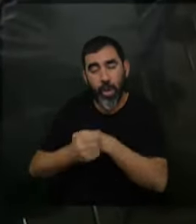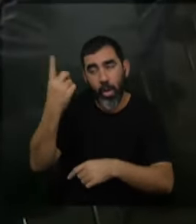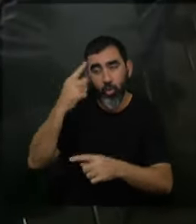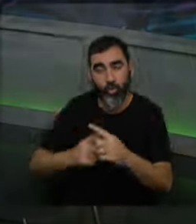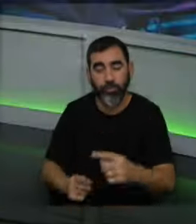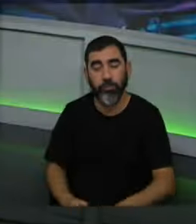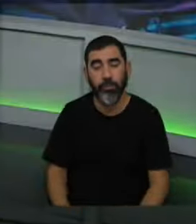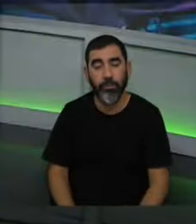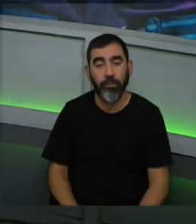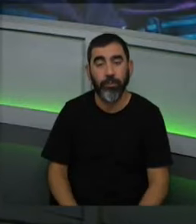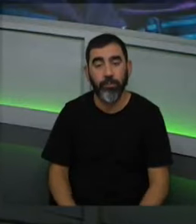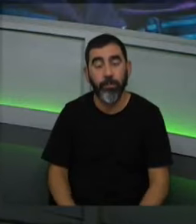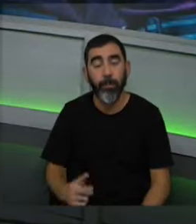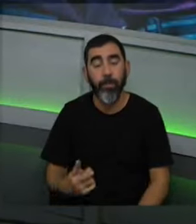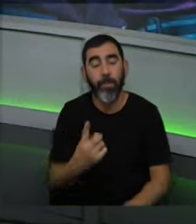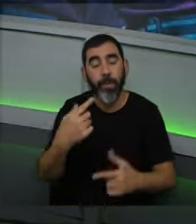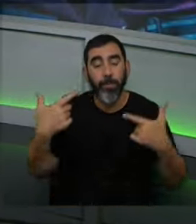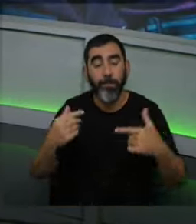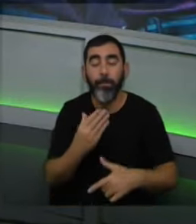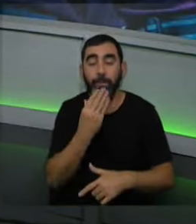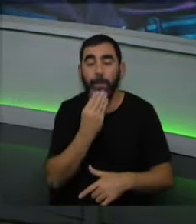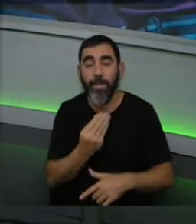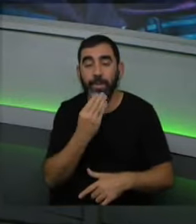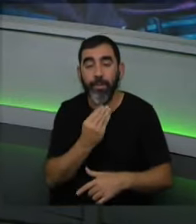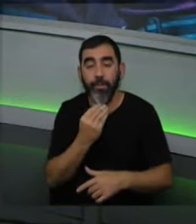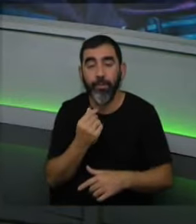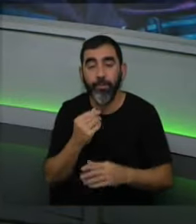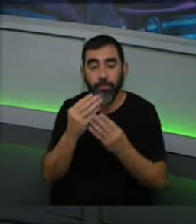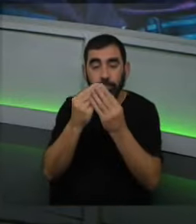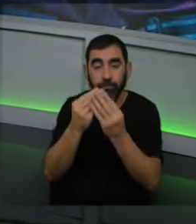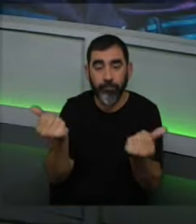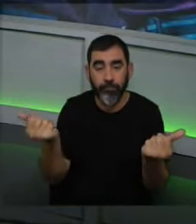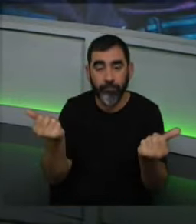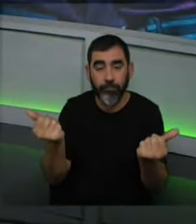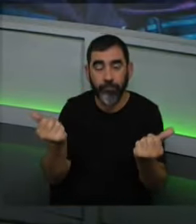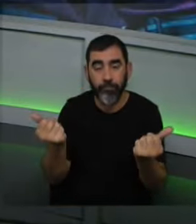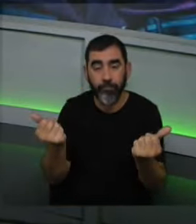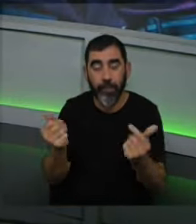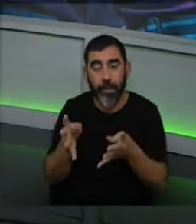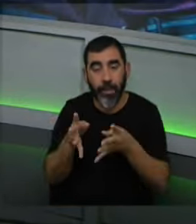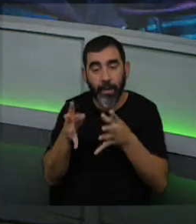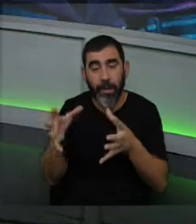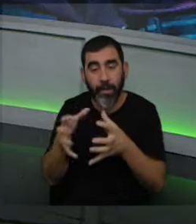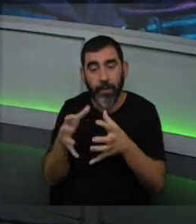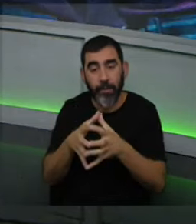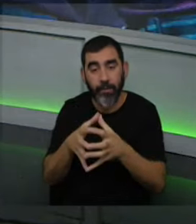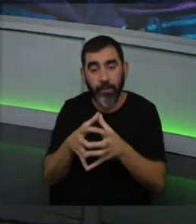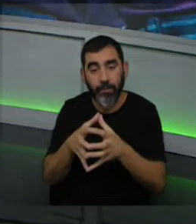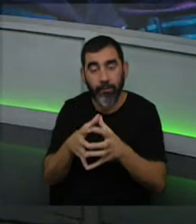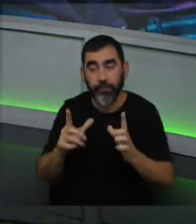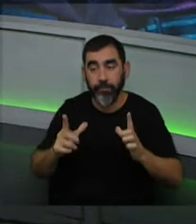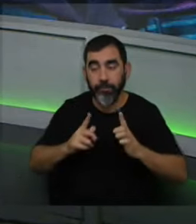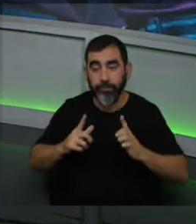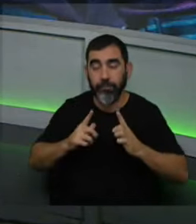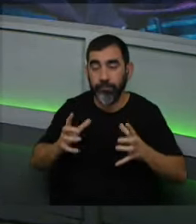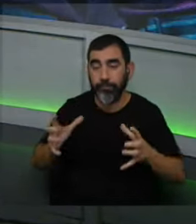medio el Primer Ministro de Israel Benjamín nanju disolvió el gabinete de guerra en una medida ampliamente esperada